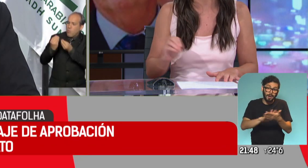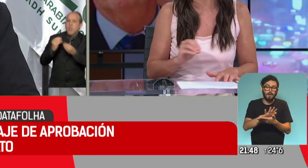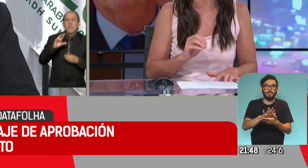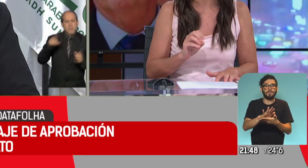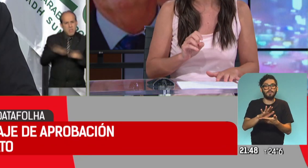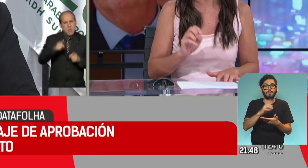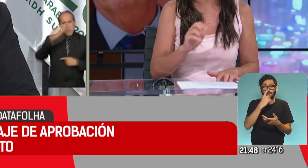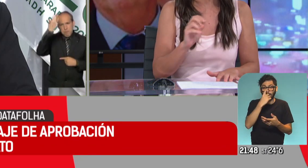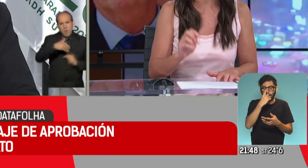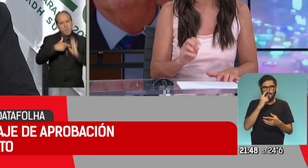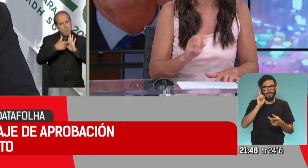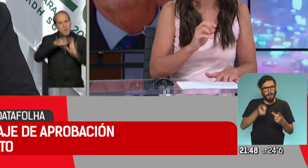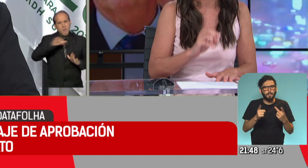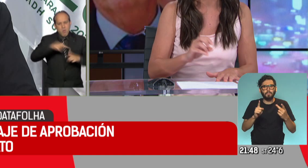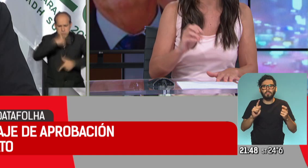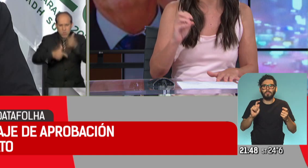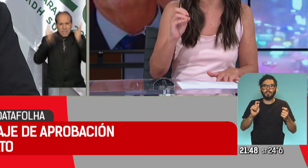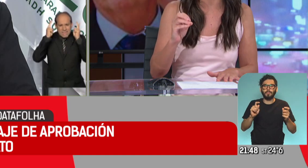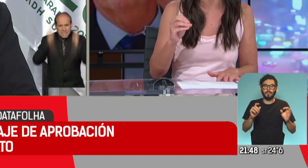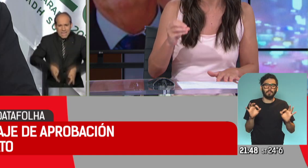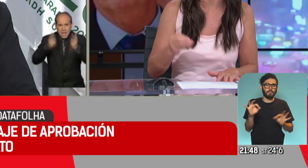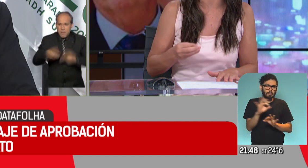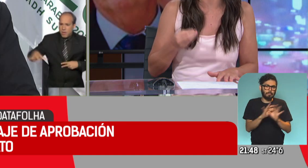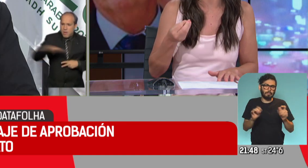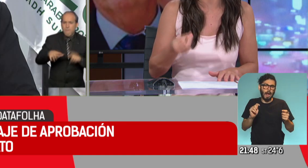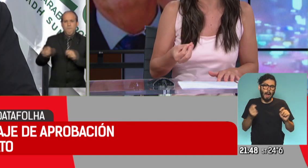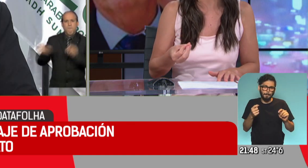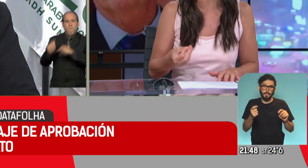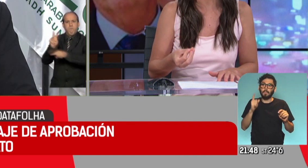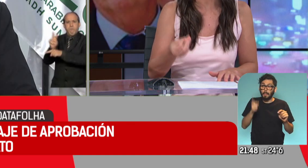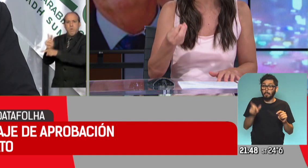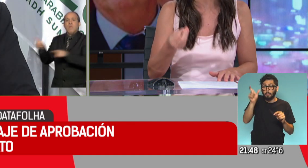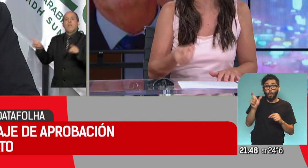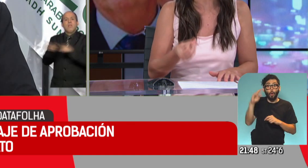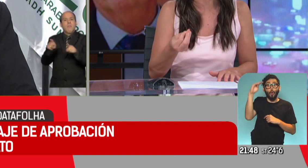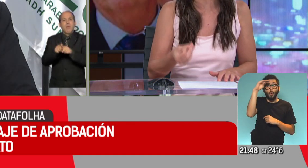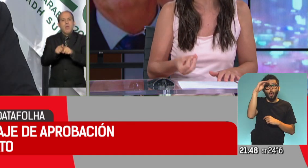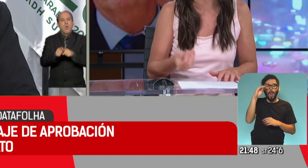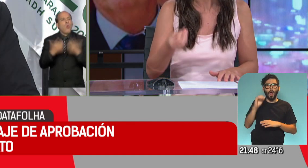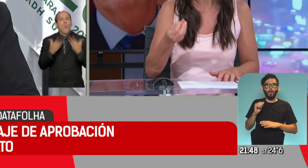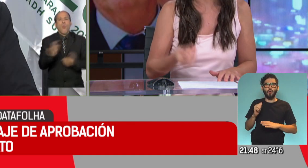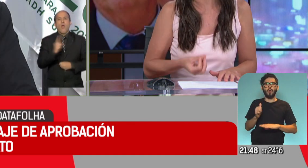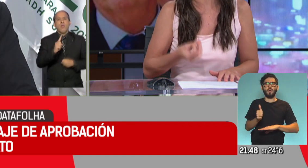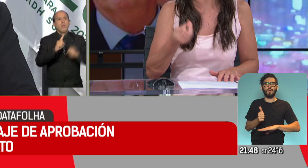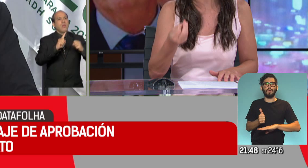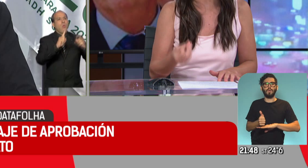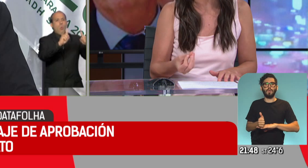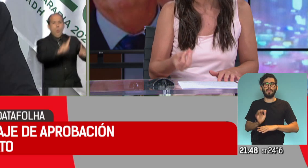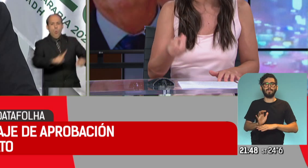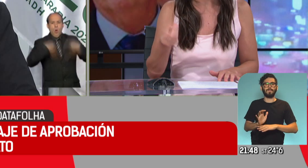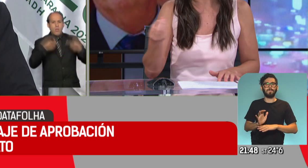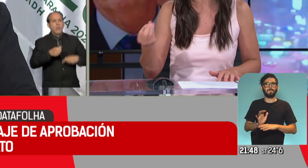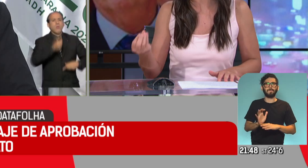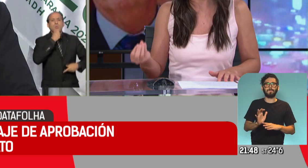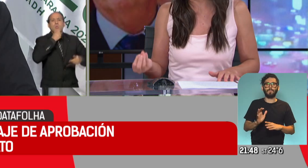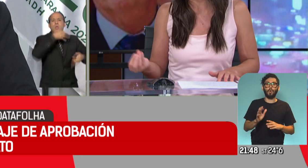en este cambio, sobre todo más allá del cambio de estrategia, en esta posición de Bolsonaro, es una posición estratégica de culpabilizar